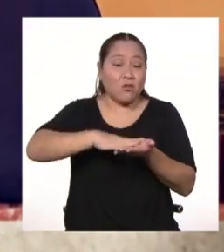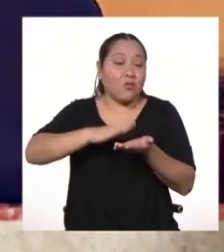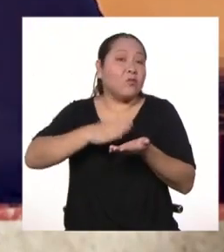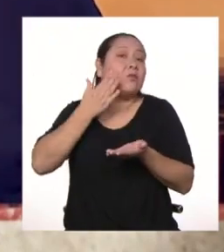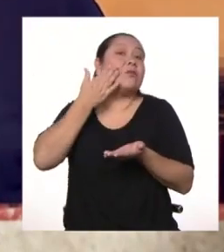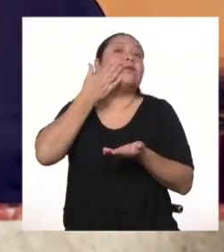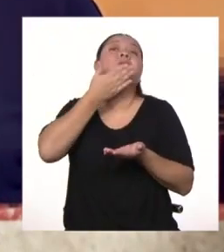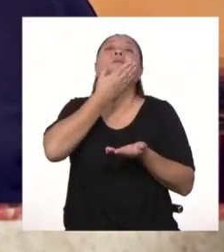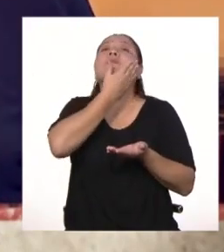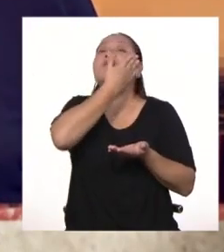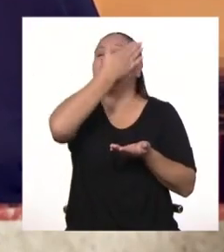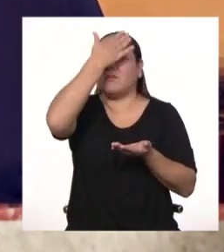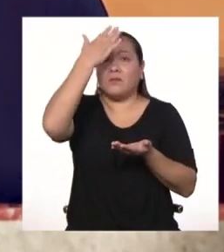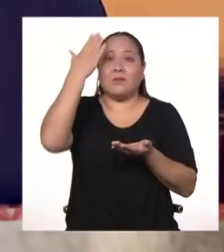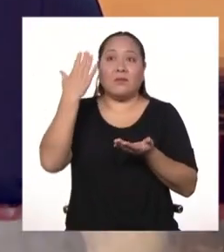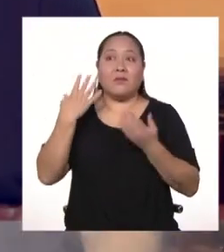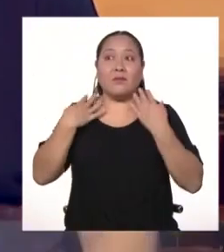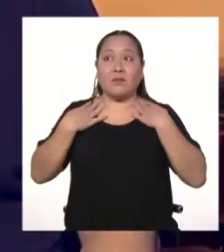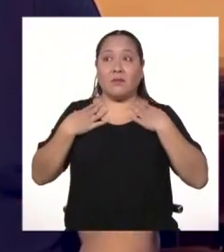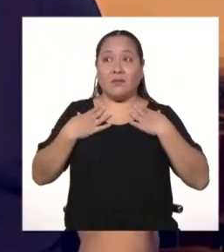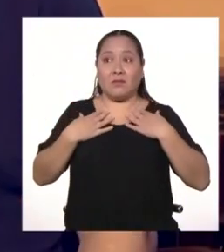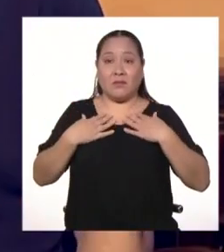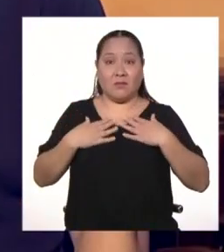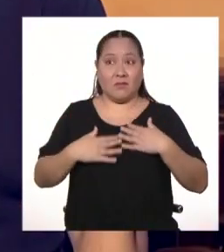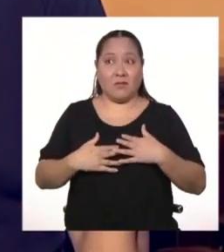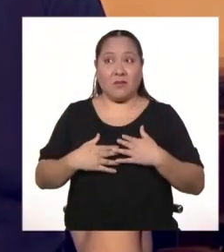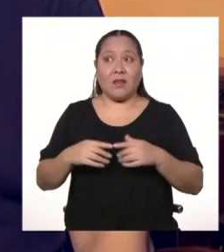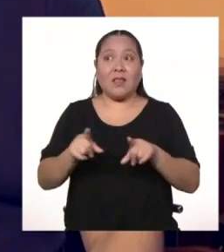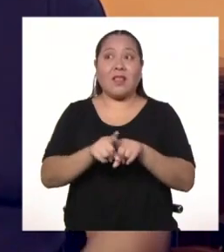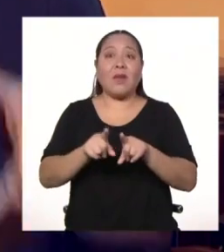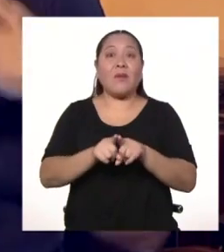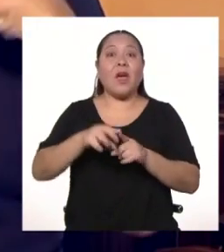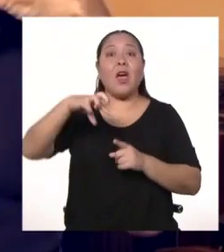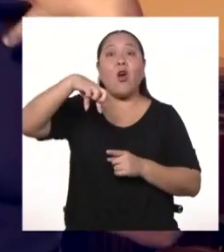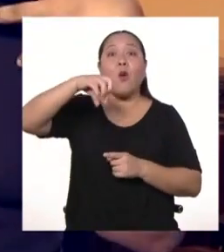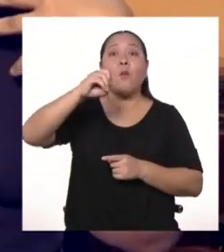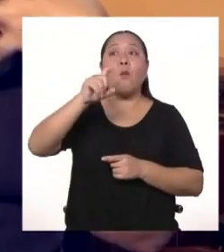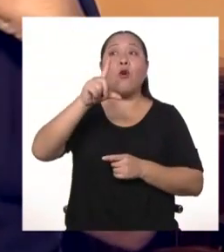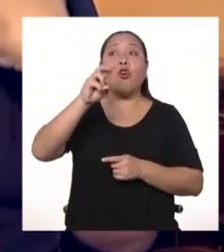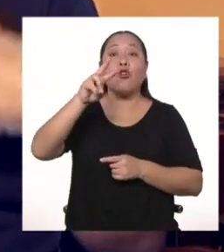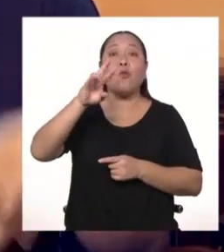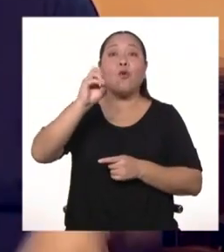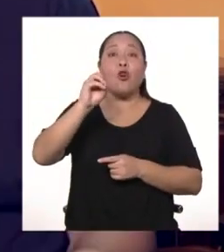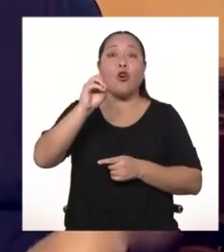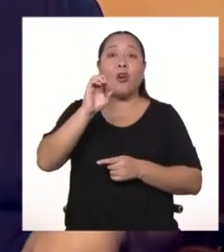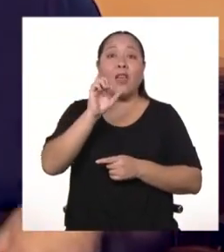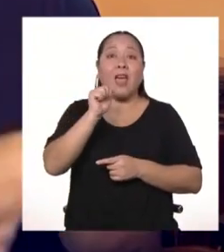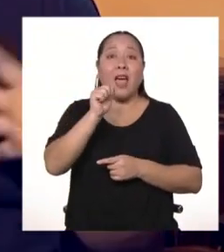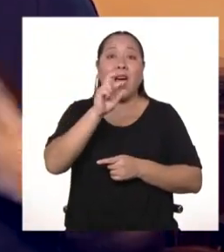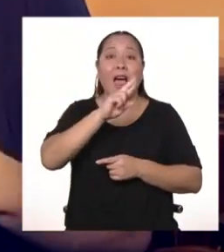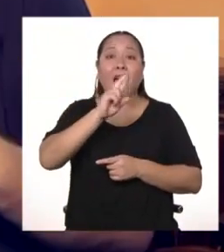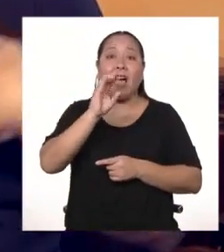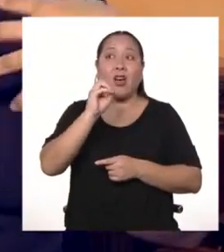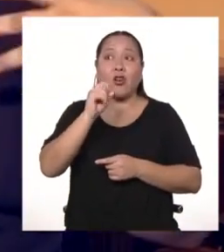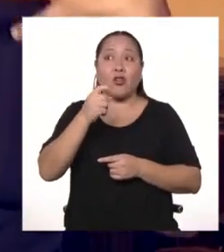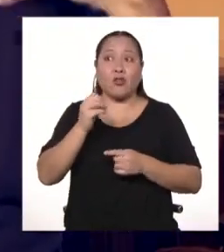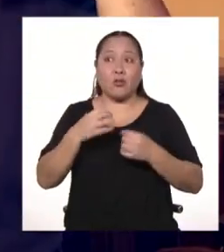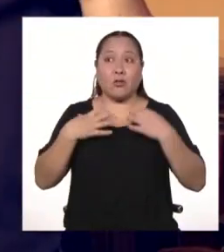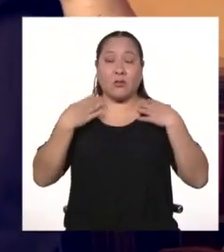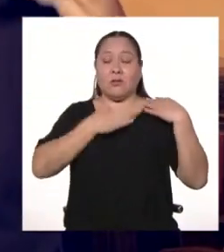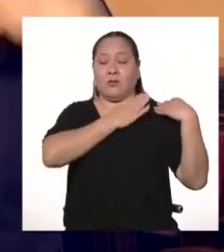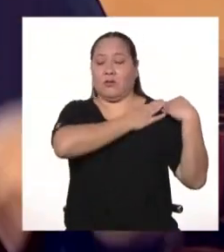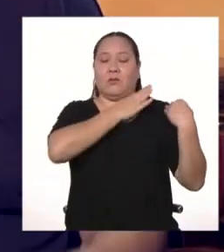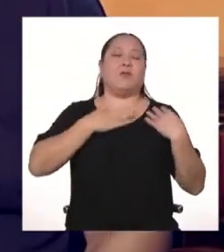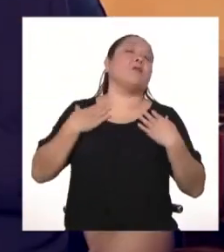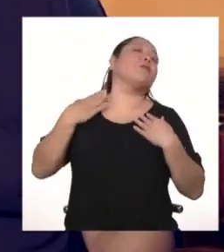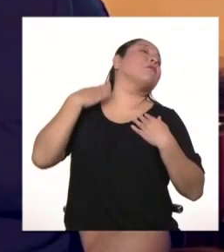buen aspecto de la ropa, había unos polvos de arroz que se echaban encima, sin la camisa, sobre el pecho, los